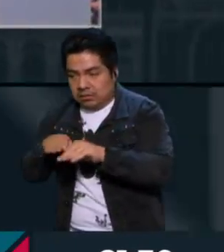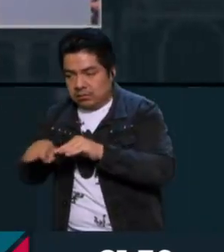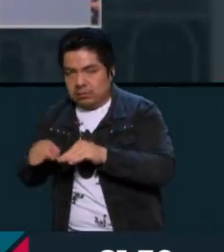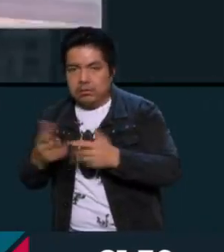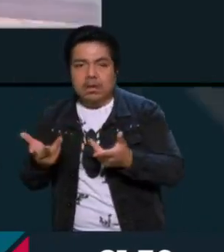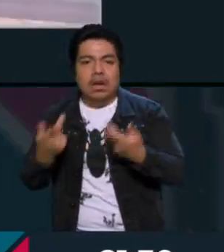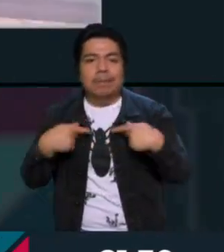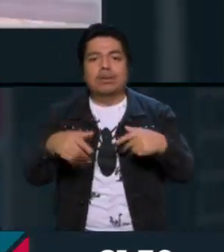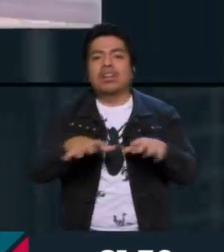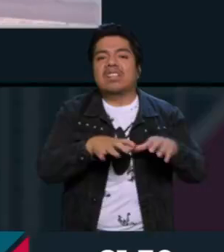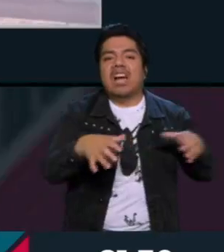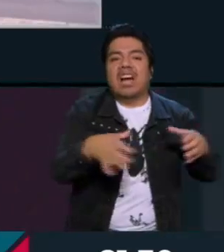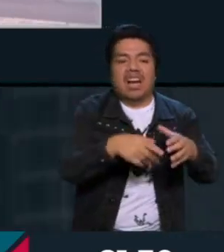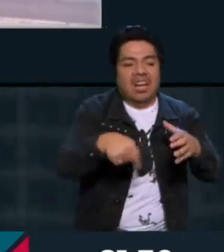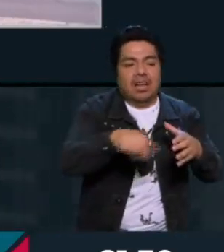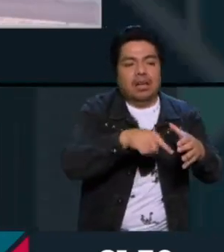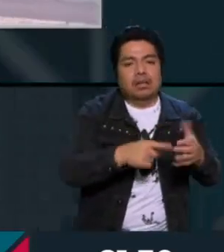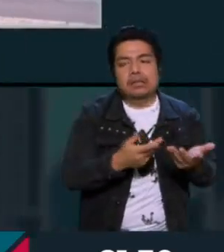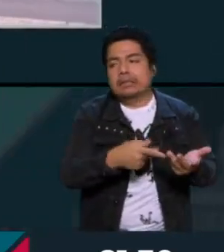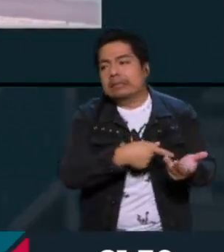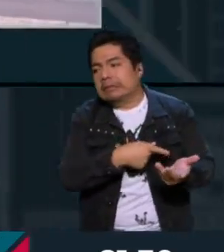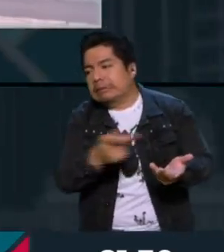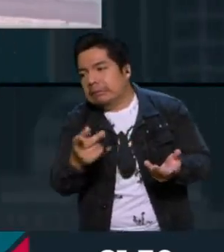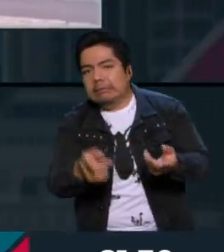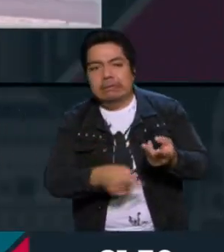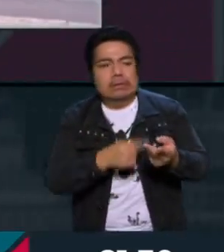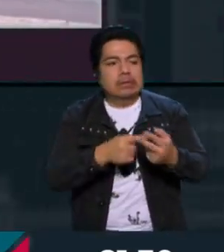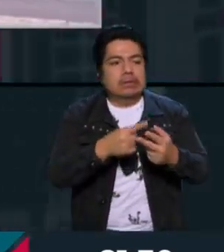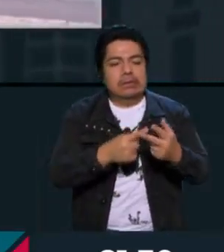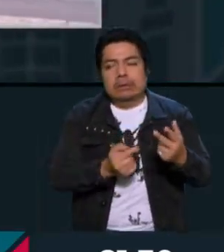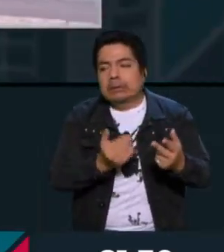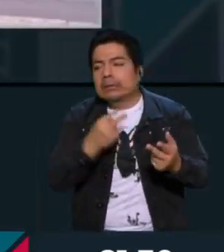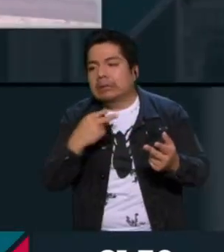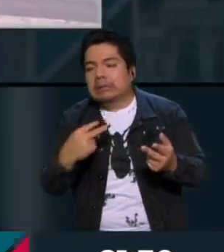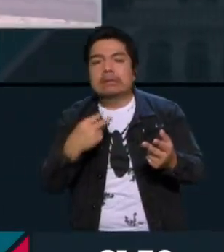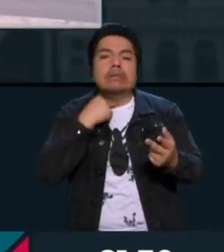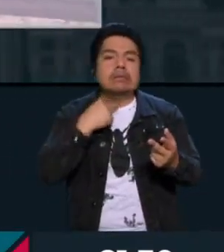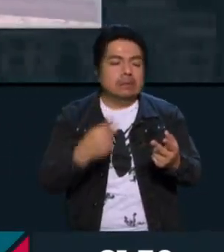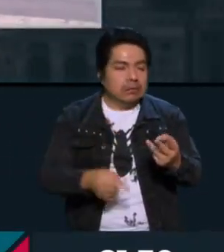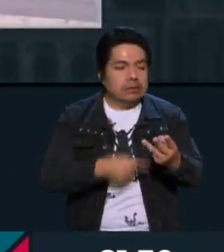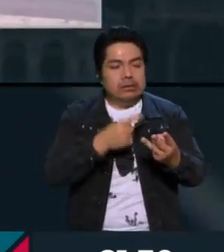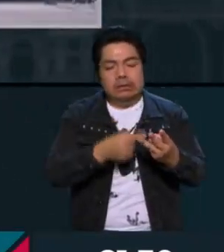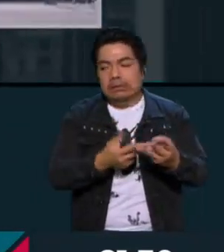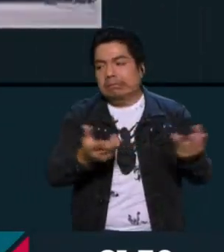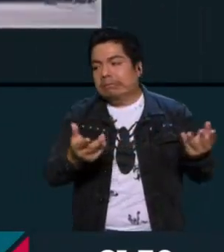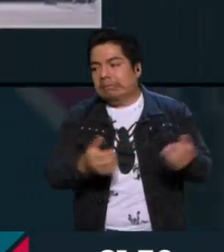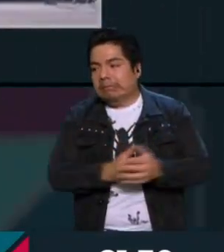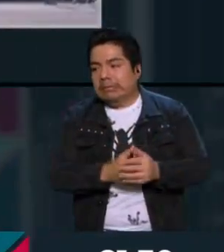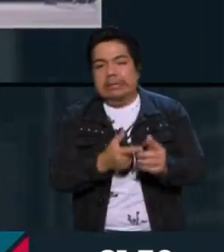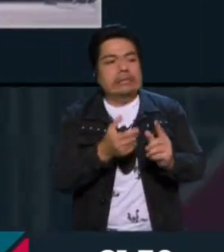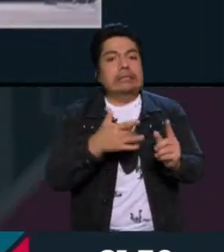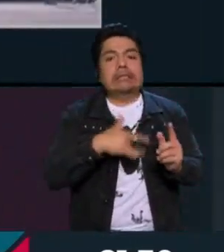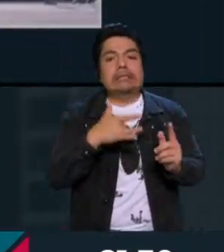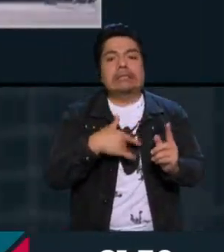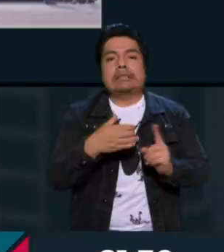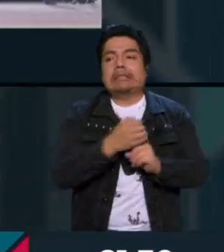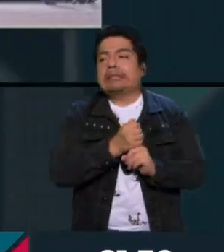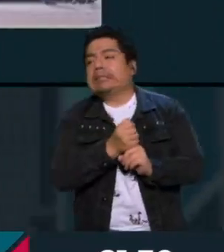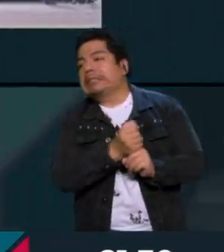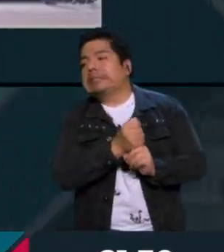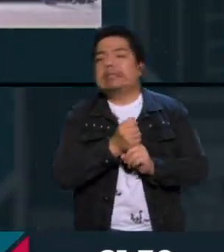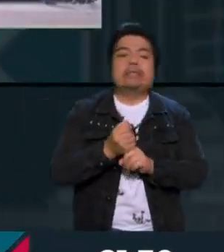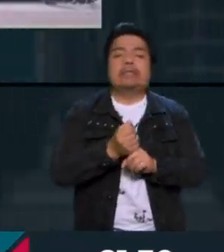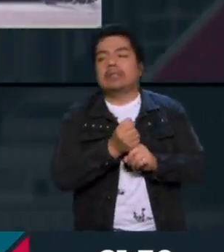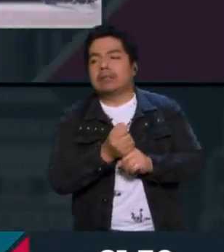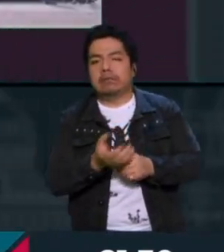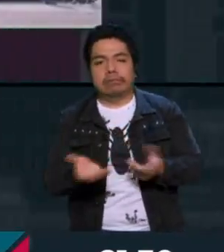vulnerables y de recursos más escasos como rehén, creo que no es bastante